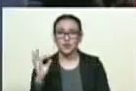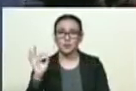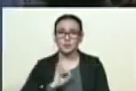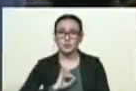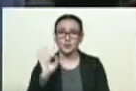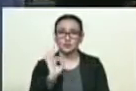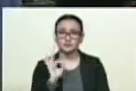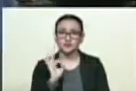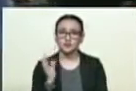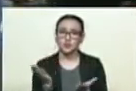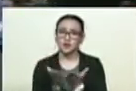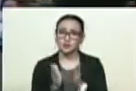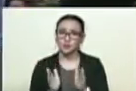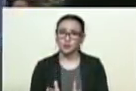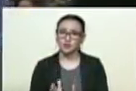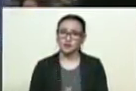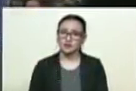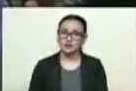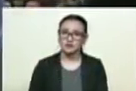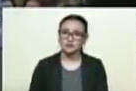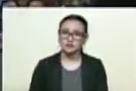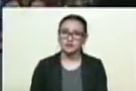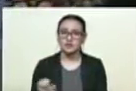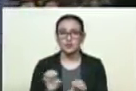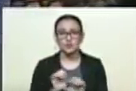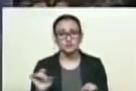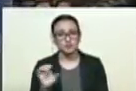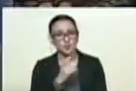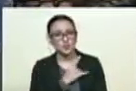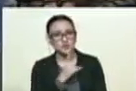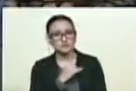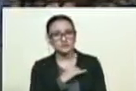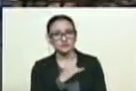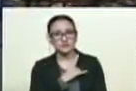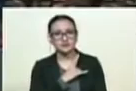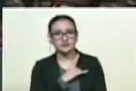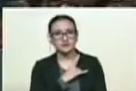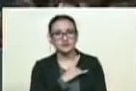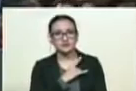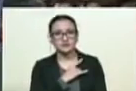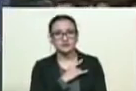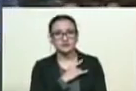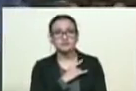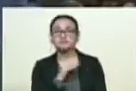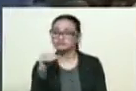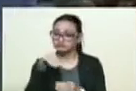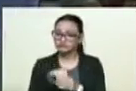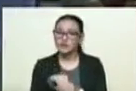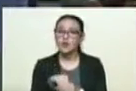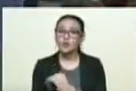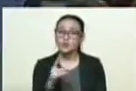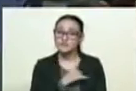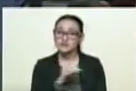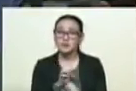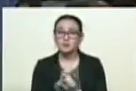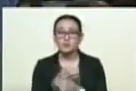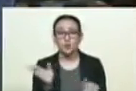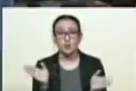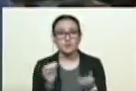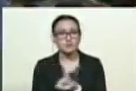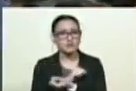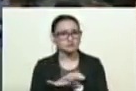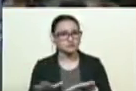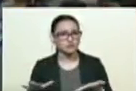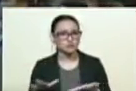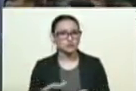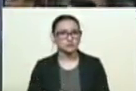75% de los estudiantes de educación universitaria están en las universidades públicas,